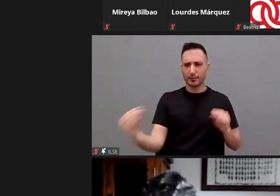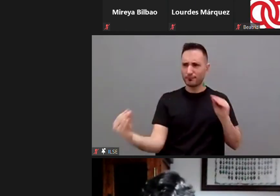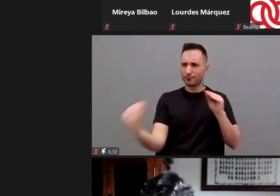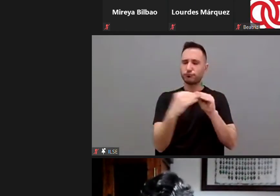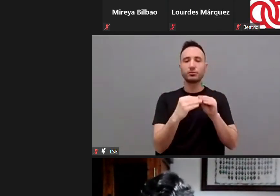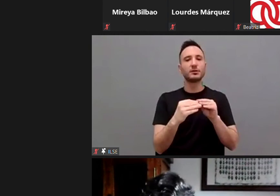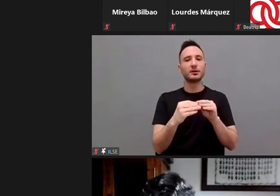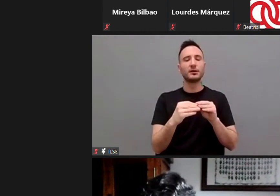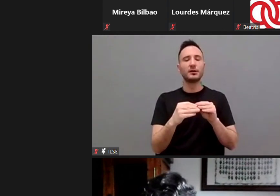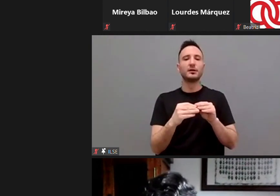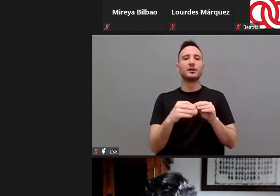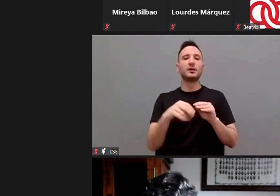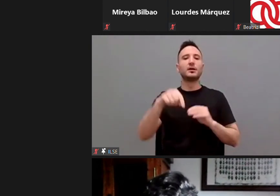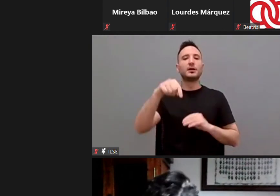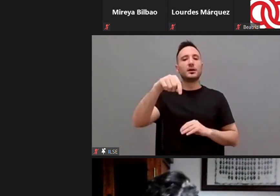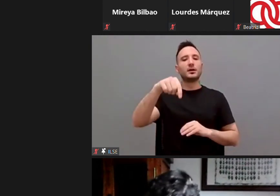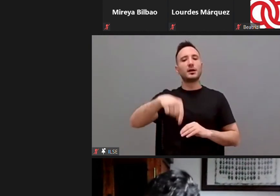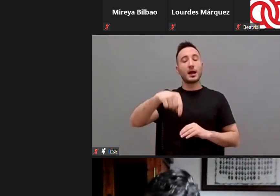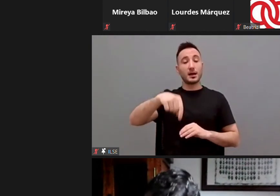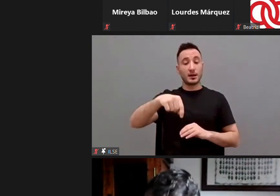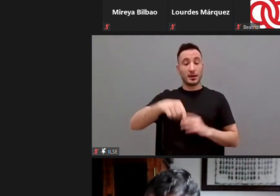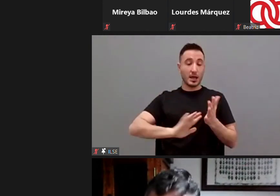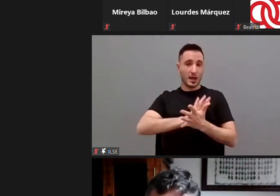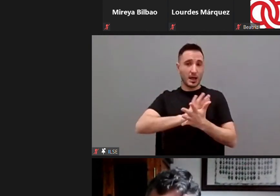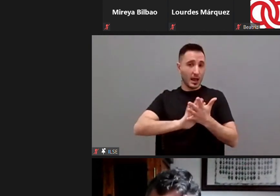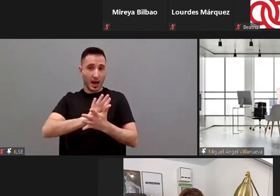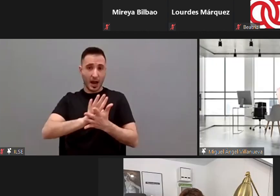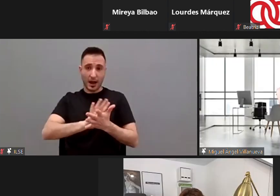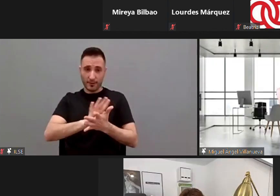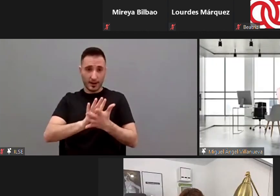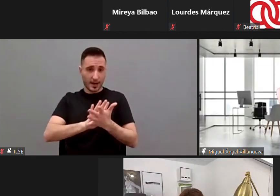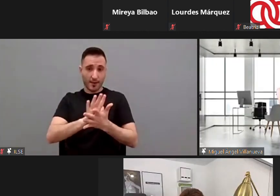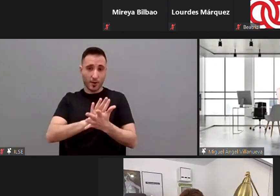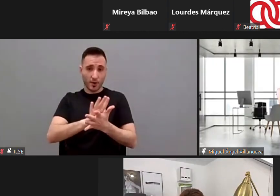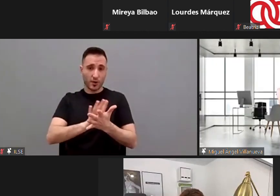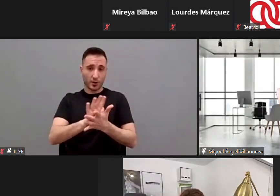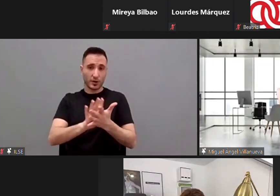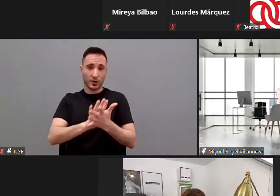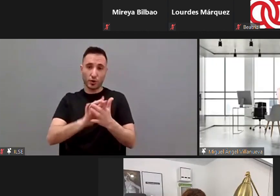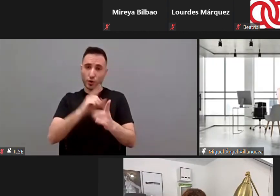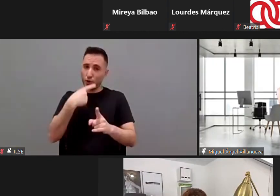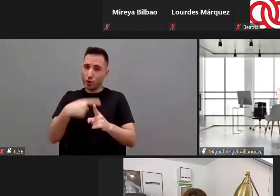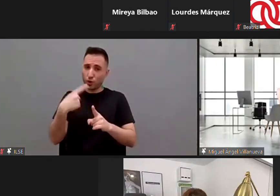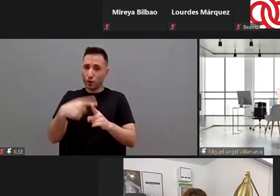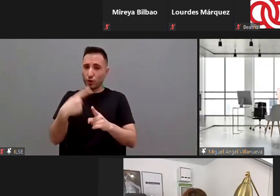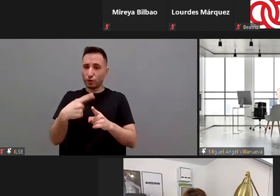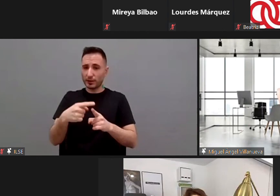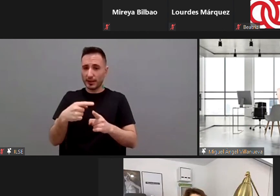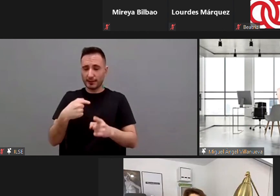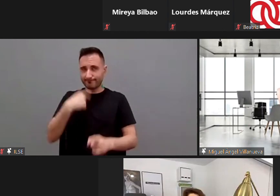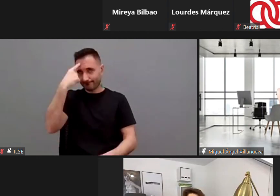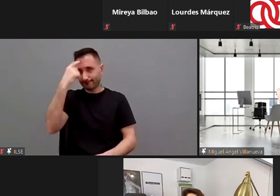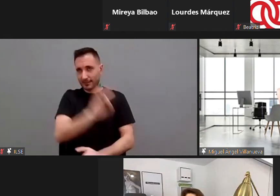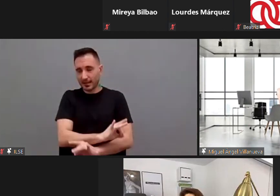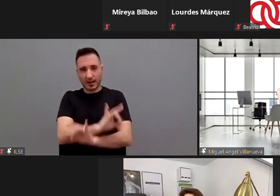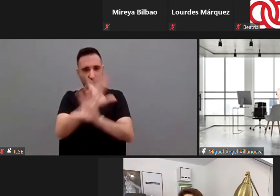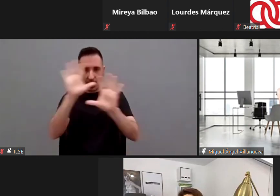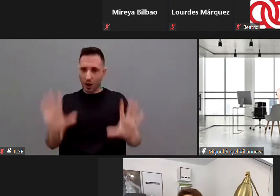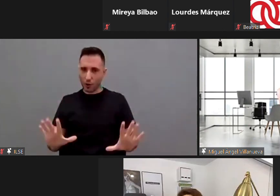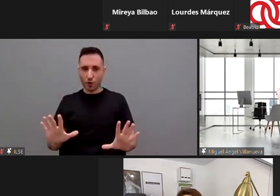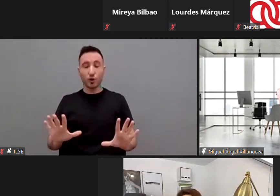aquí, bueno, está claro que hay una cosa que no se nos escapa, que es que hay